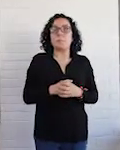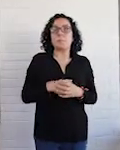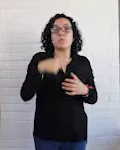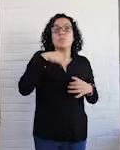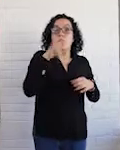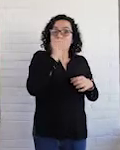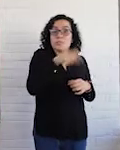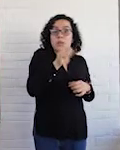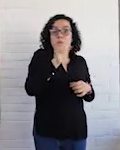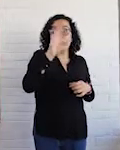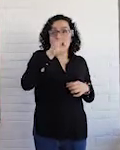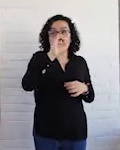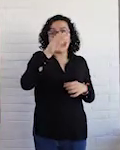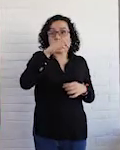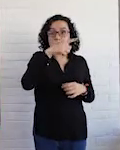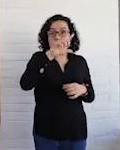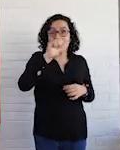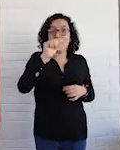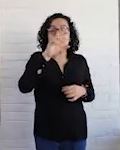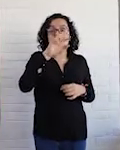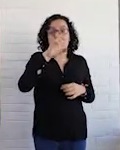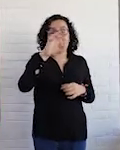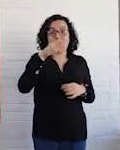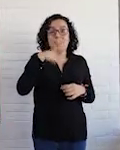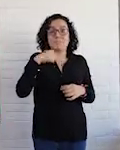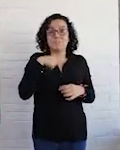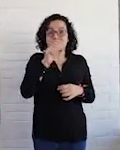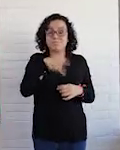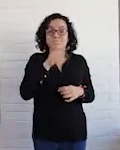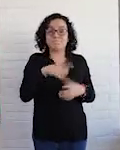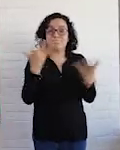Bodega Aurrera. Entonces,